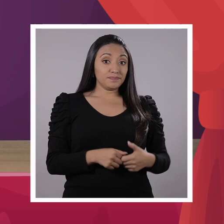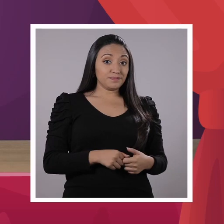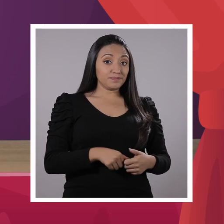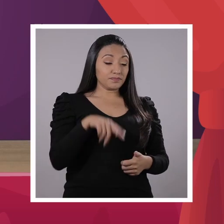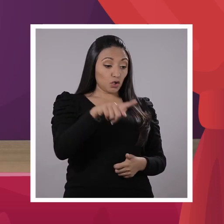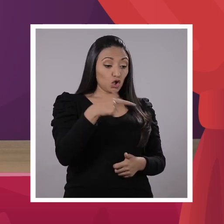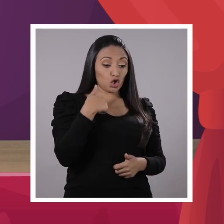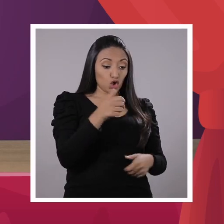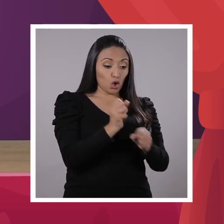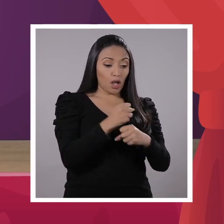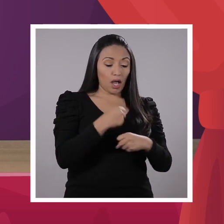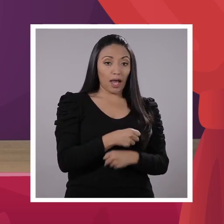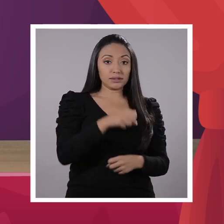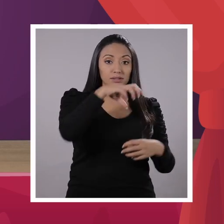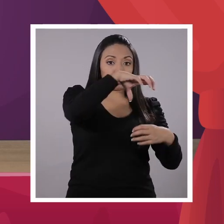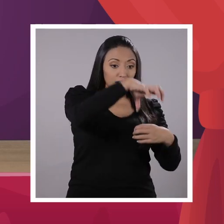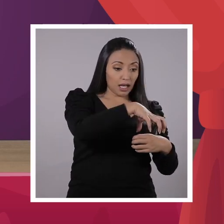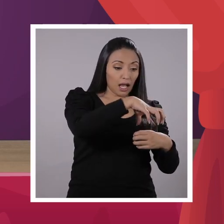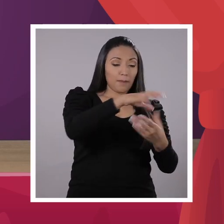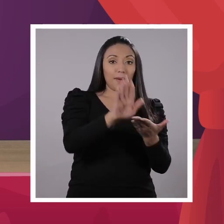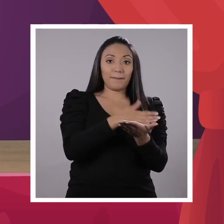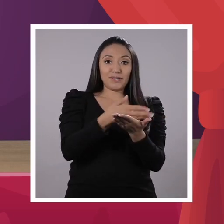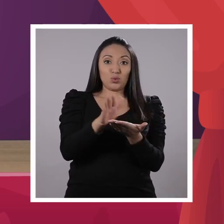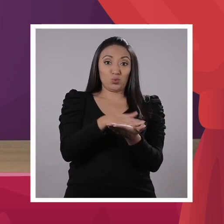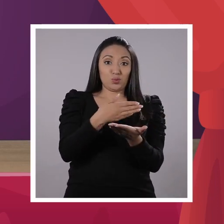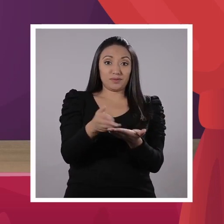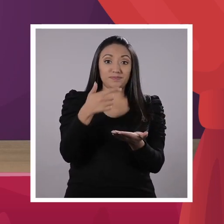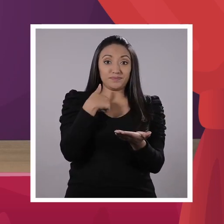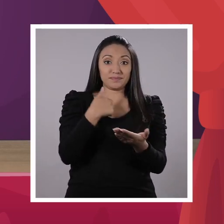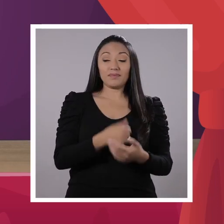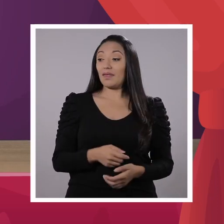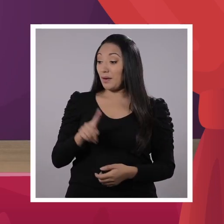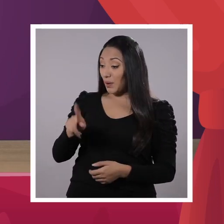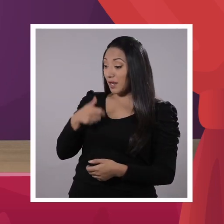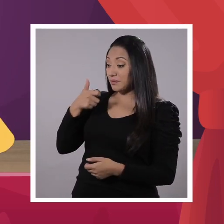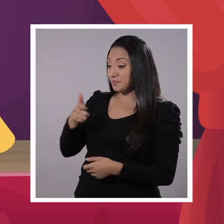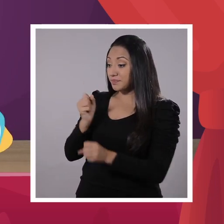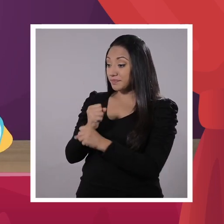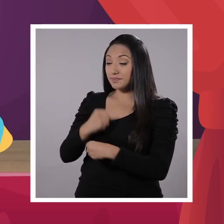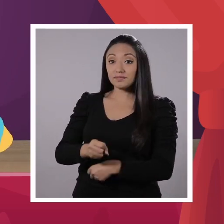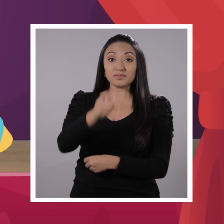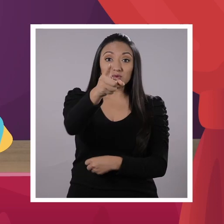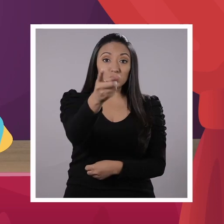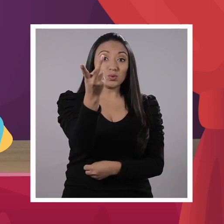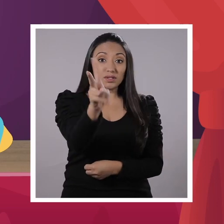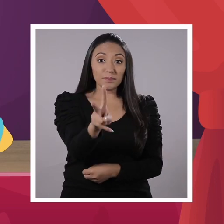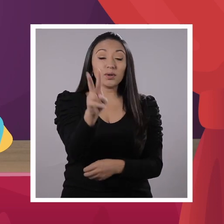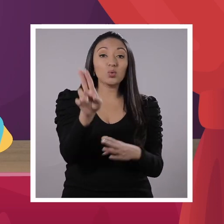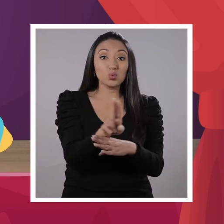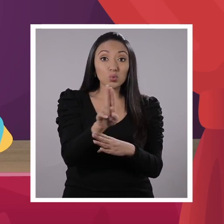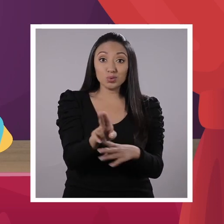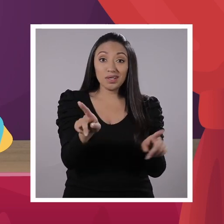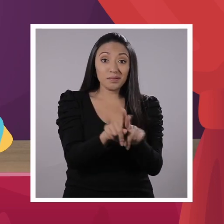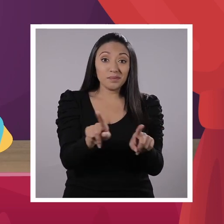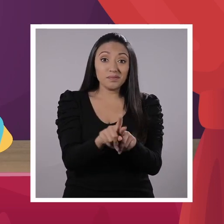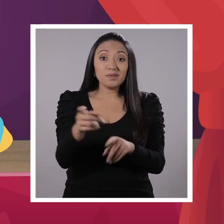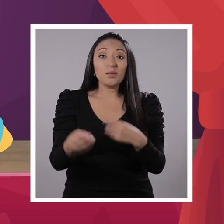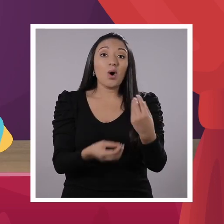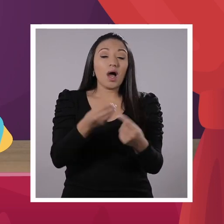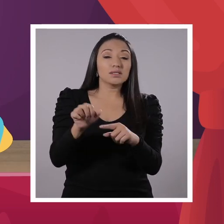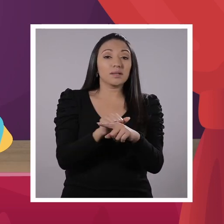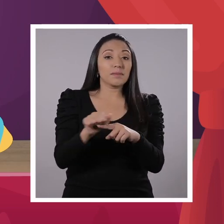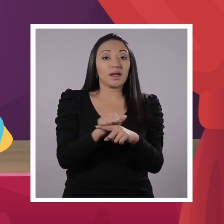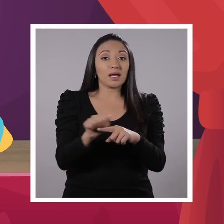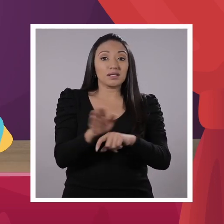¿Qué te parece? Lo hice de una tapa de una pintura. Lo hiciste muy bien, Bella. ¿Y ustedes qué usaron en su casa